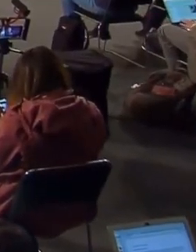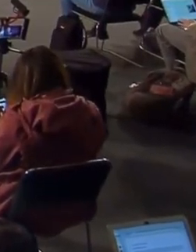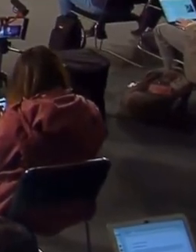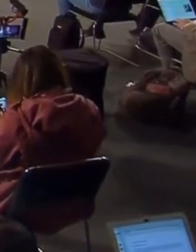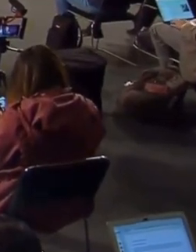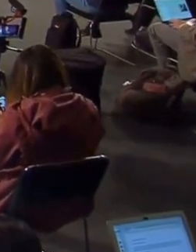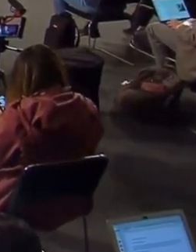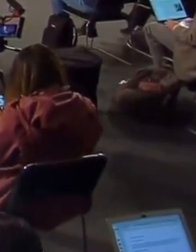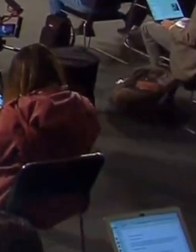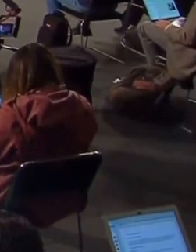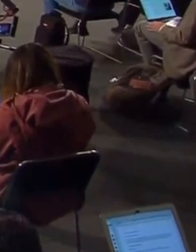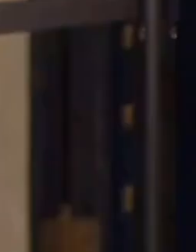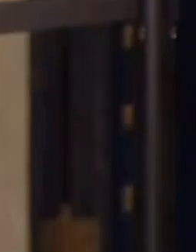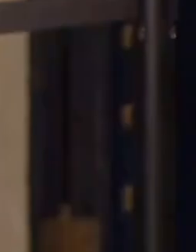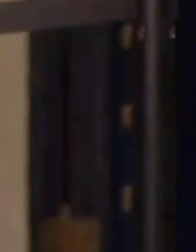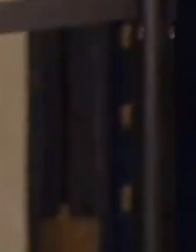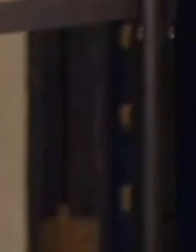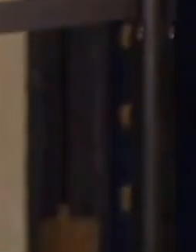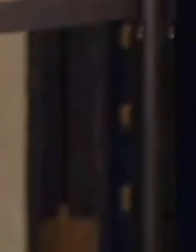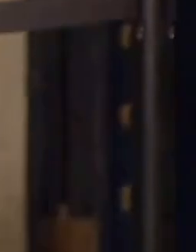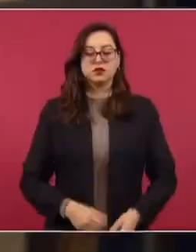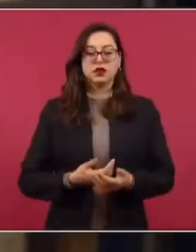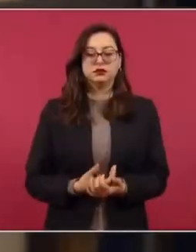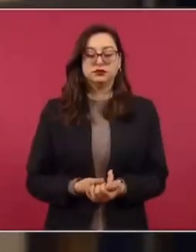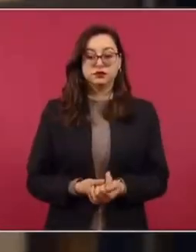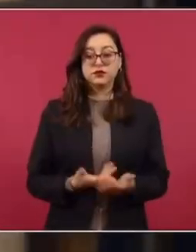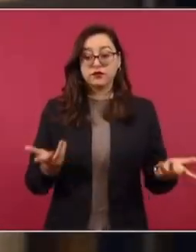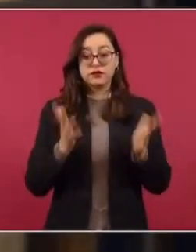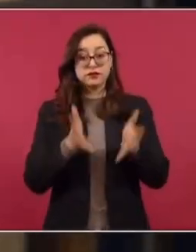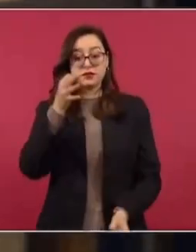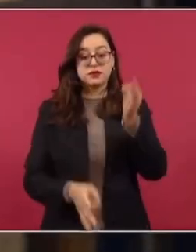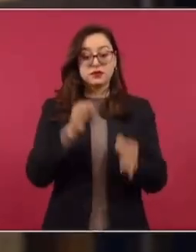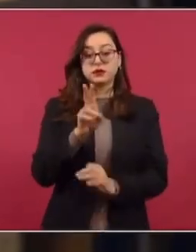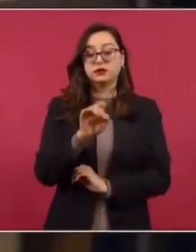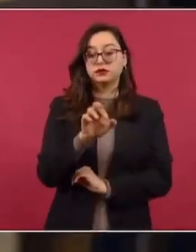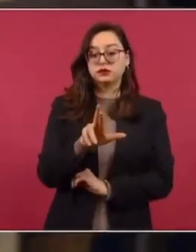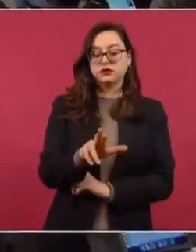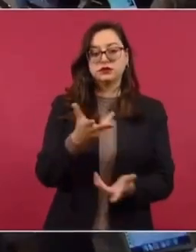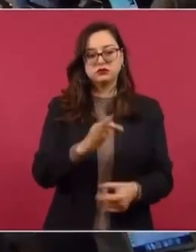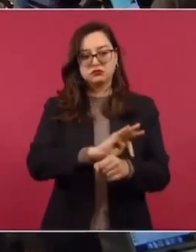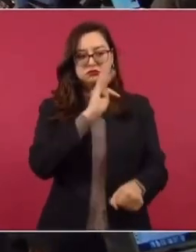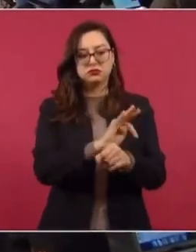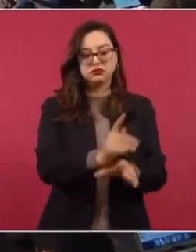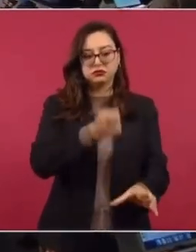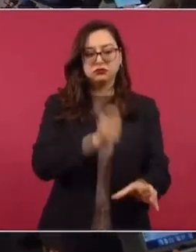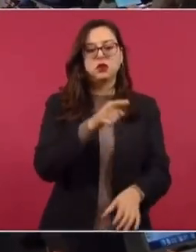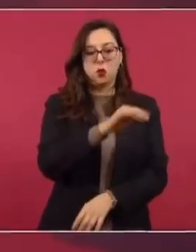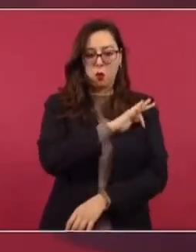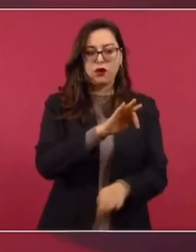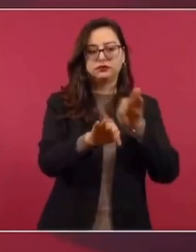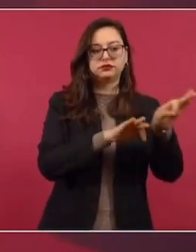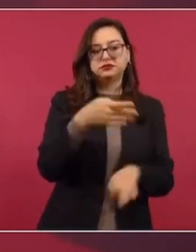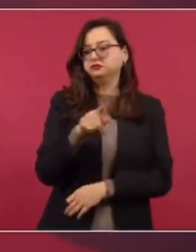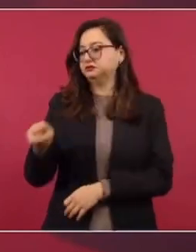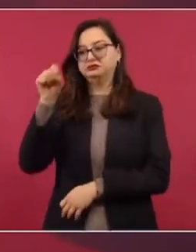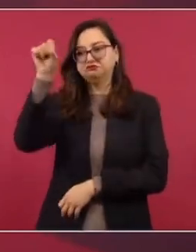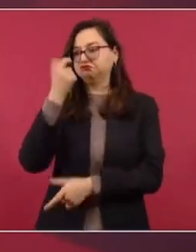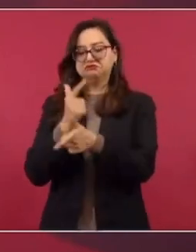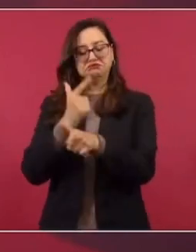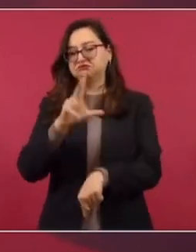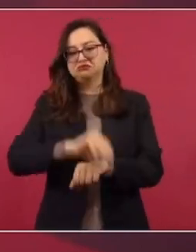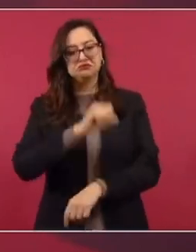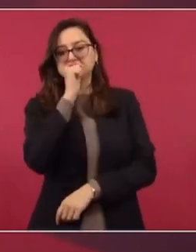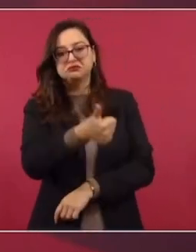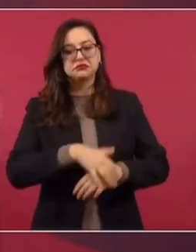tribunal determinó que UV sí puede, sí tiene la competencia para trabajar, para ofrecer sus servicios, pero el sindicato se opone, presidente. Pues eso lo tienen que resolver allá, y hay vías legales, y